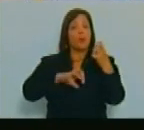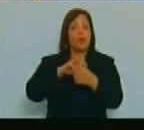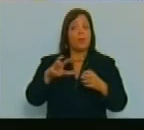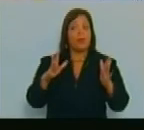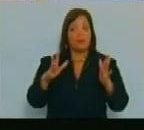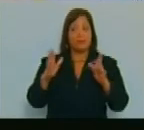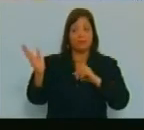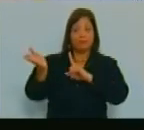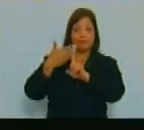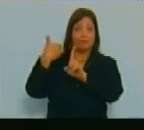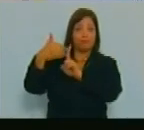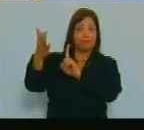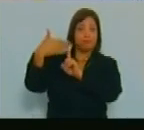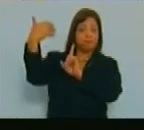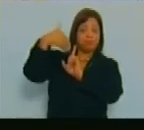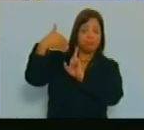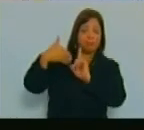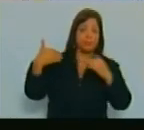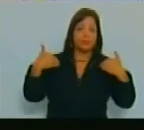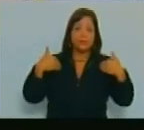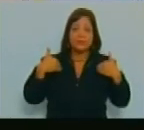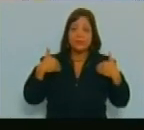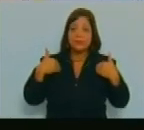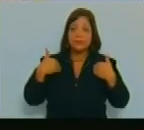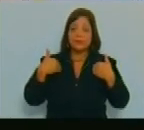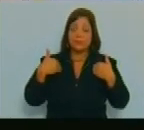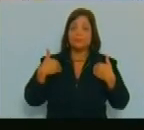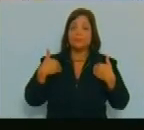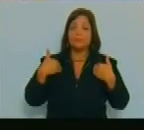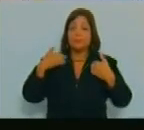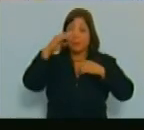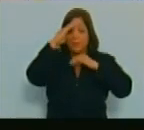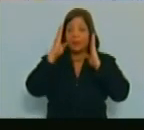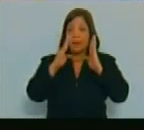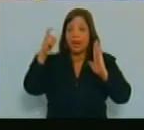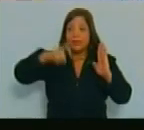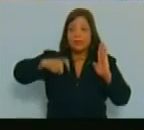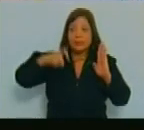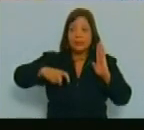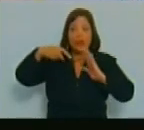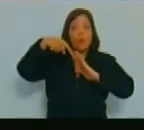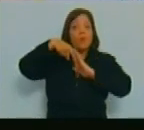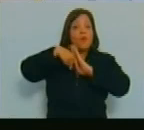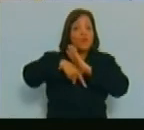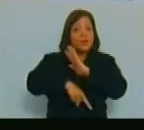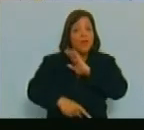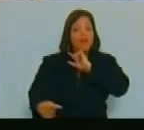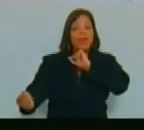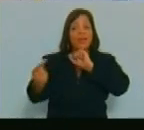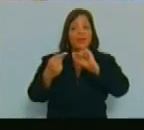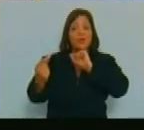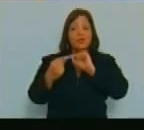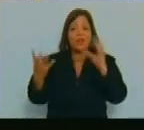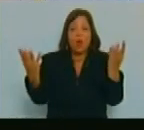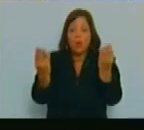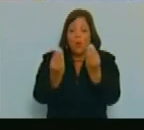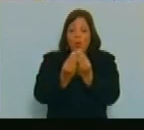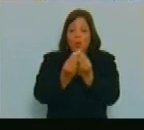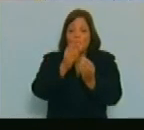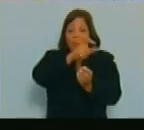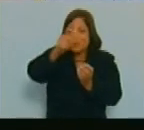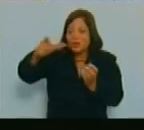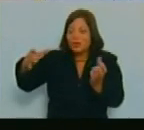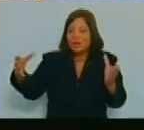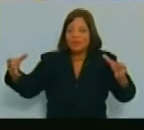sigue la república y que es necesario profundizar la discutir la junto al pueblo